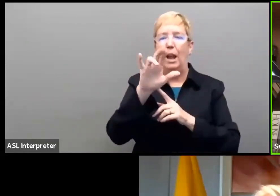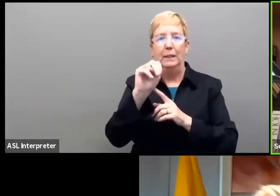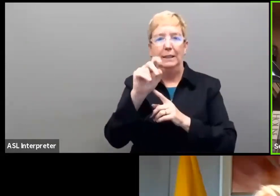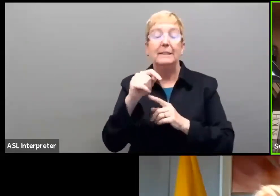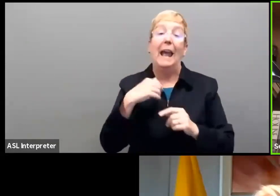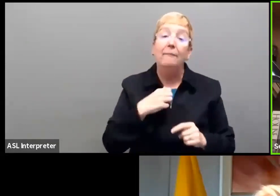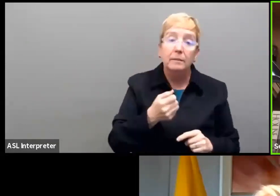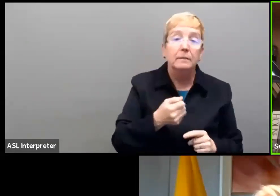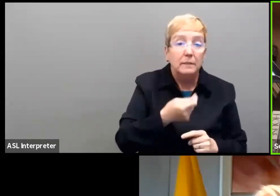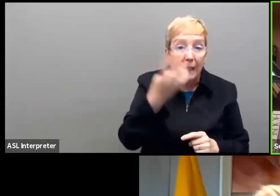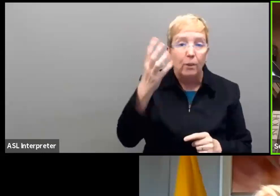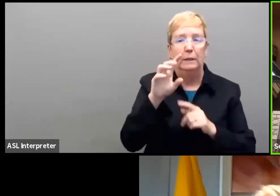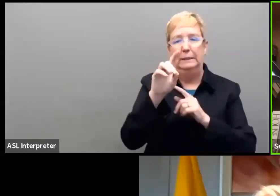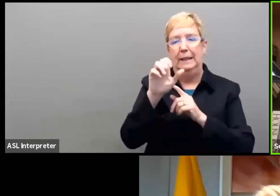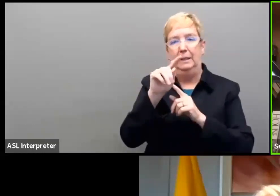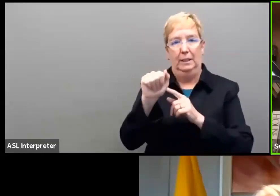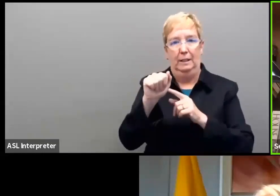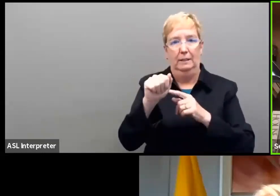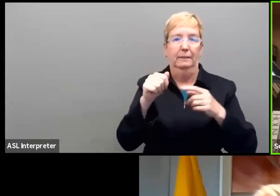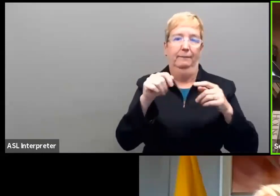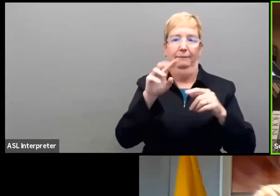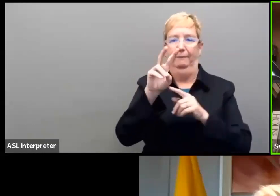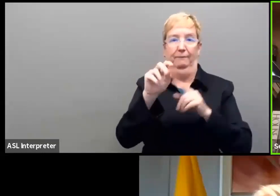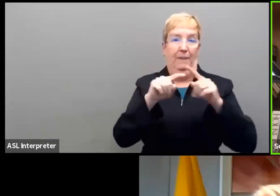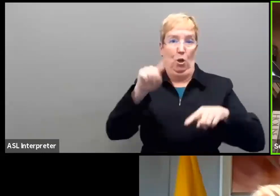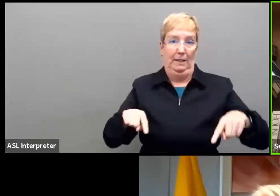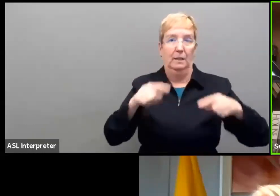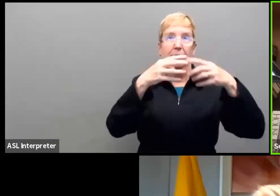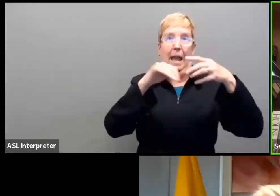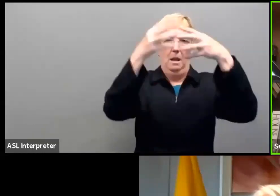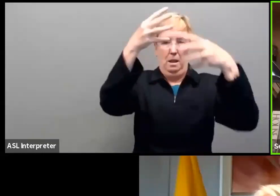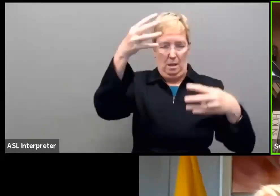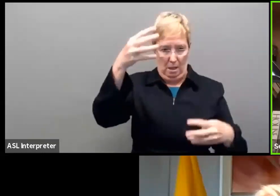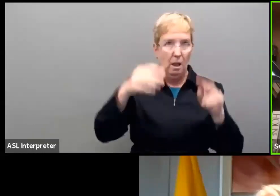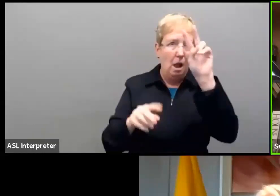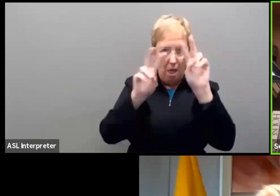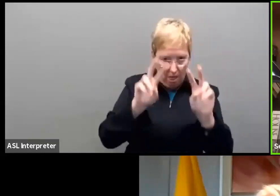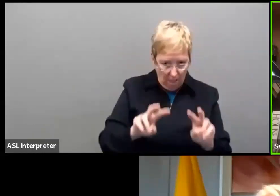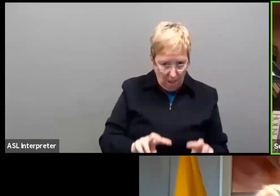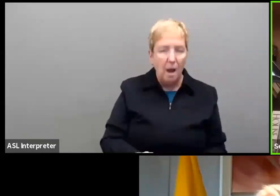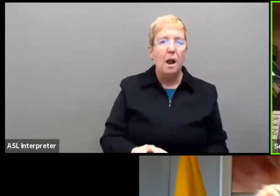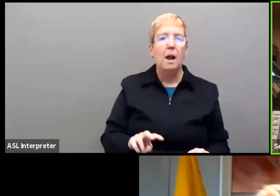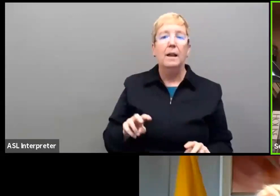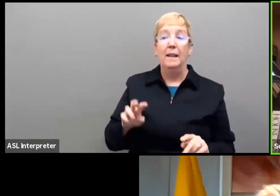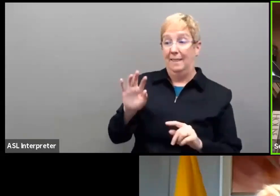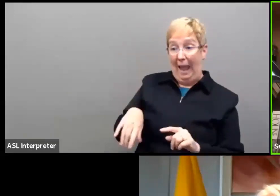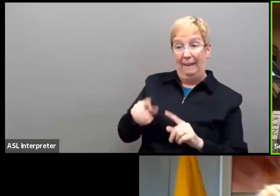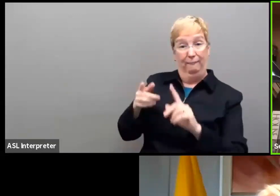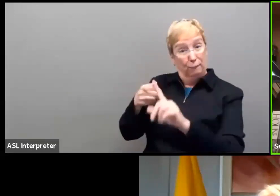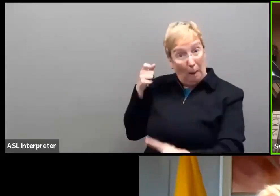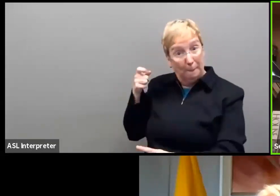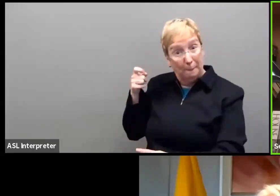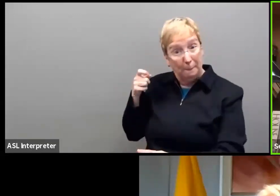a que nos sigan al aplicar decretos y lineamientos sobre vacunación. Doctor Scrace, ¿quería agregar